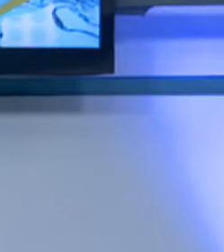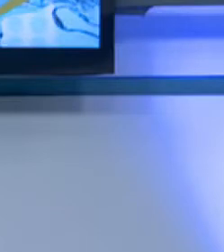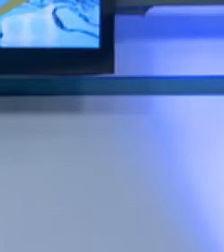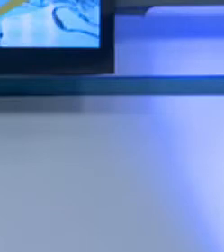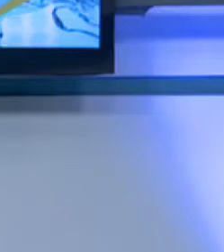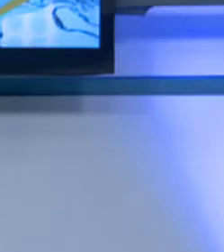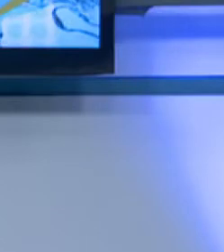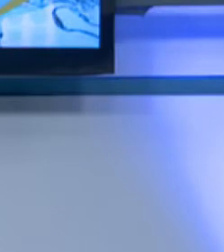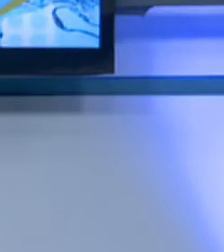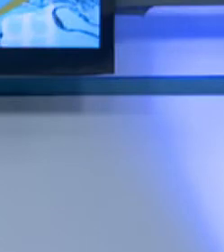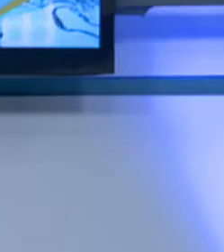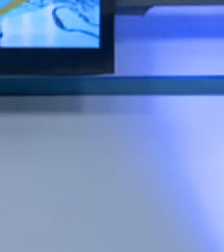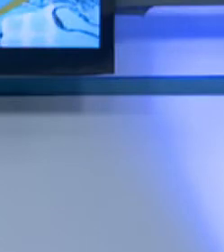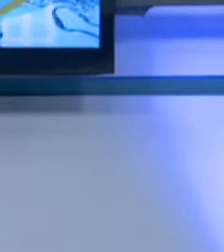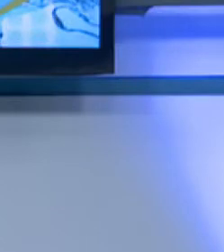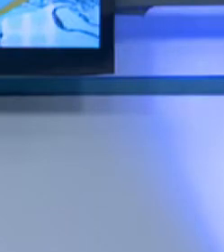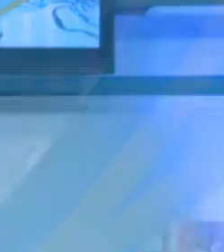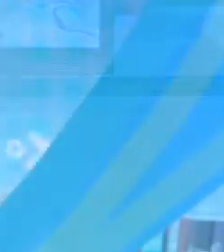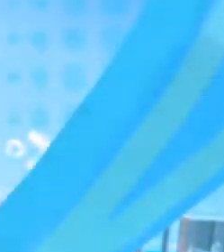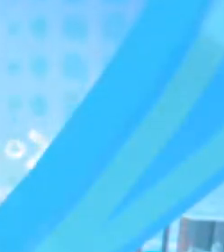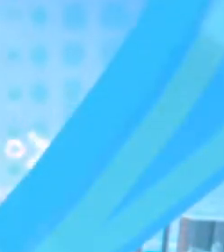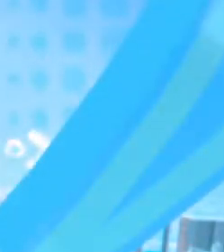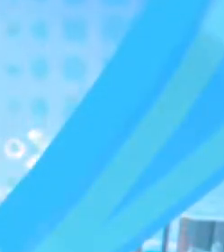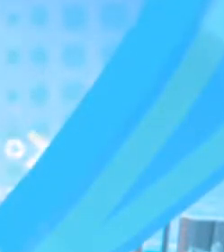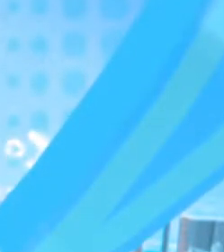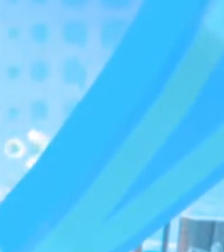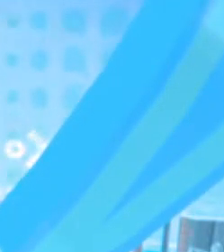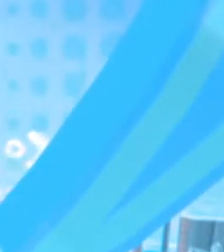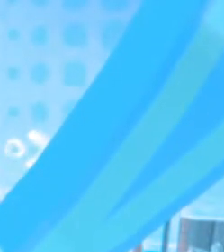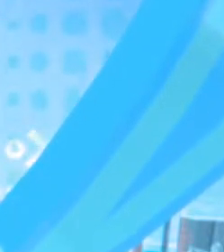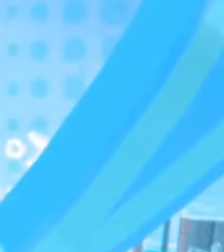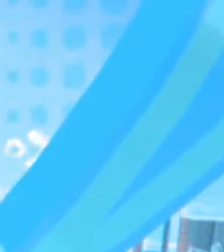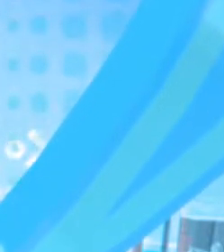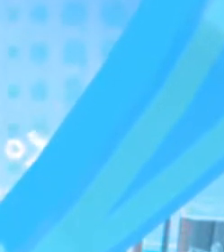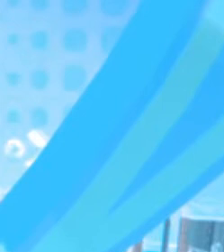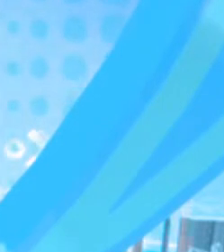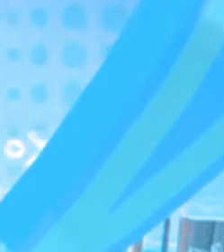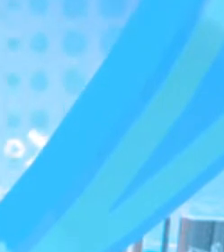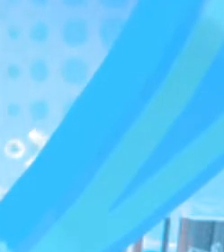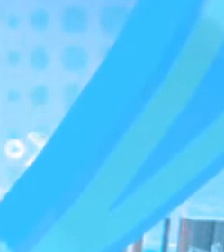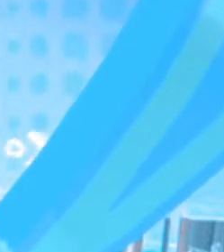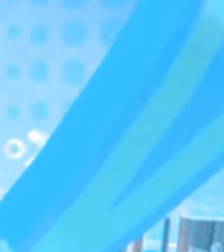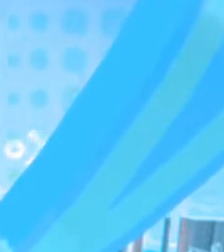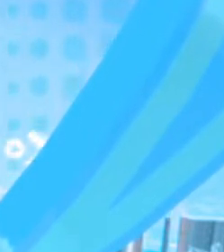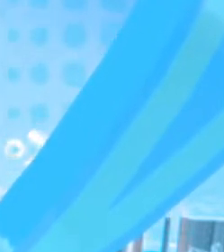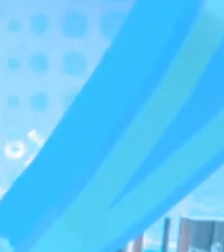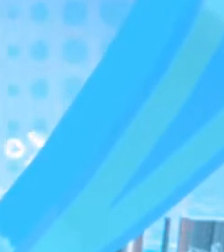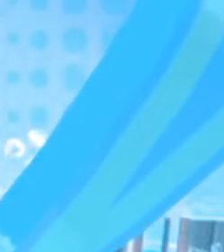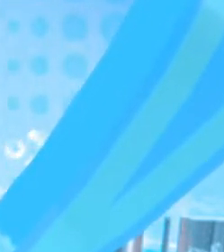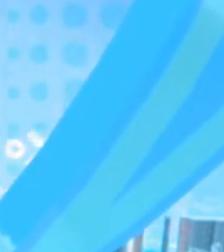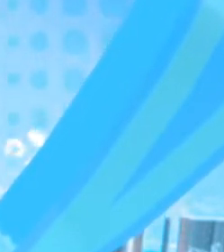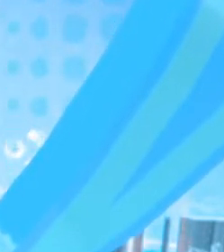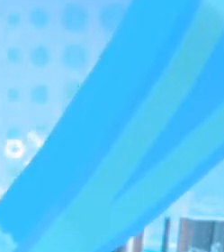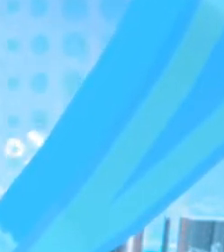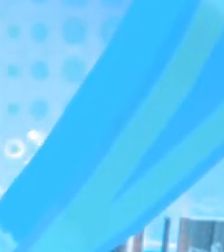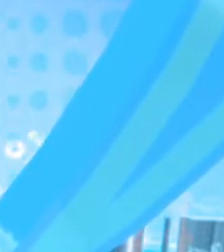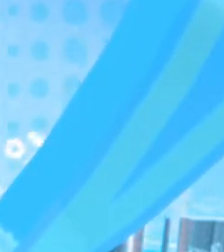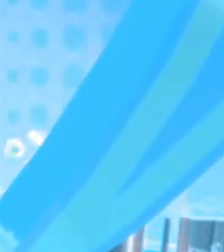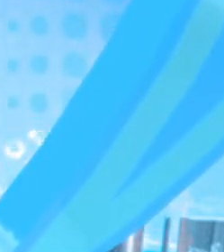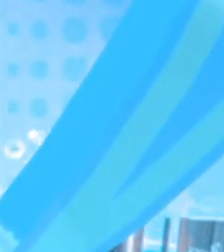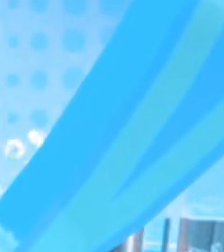¿Cuál es el tipo de cambio de dólar para este lunes 7 de diciembre? Lo vemos en continuación. Ahí lo tenemos en pantalla. Según el Banco Central, la compra